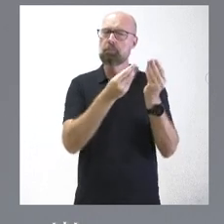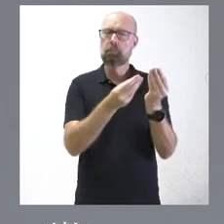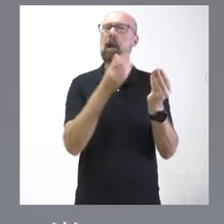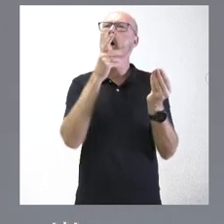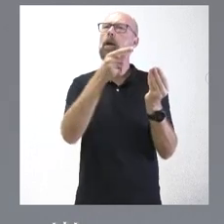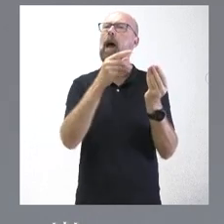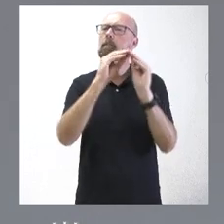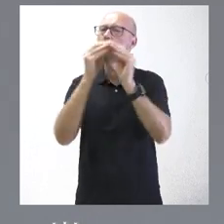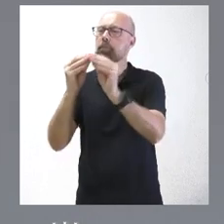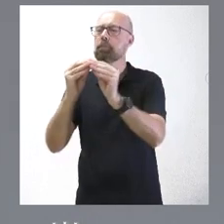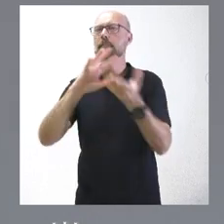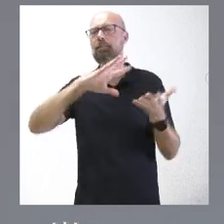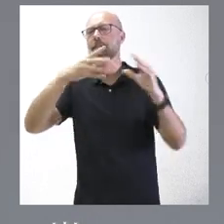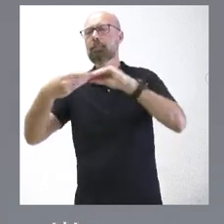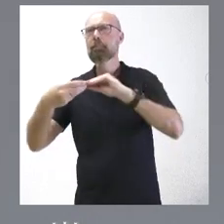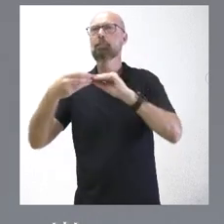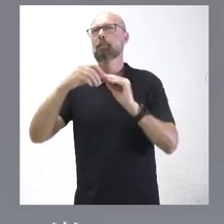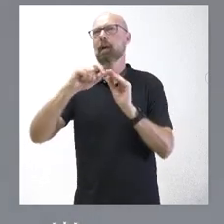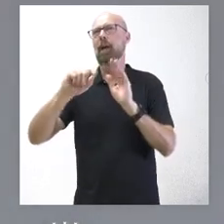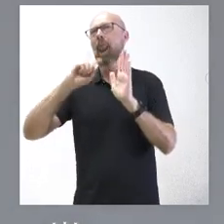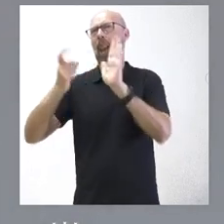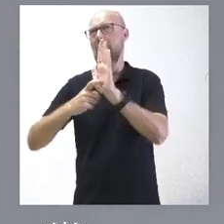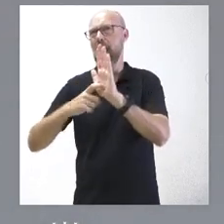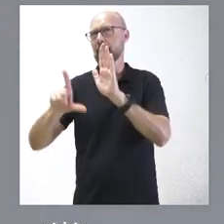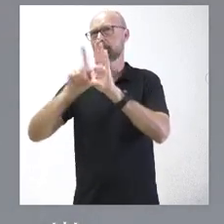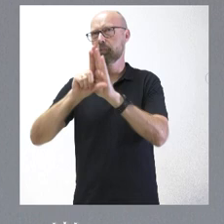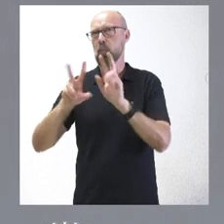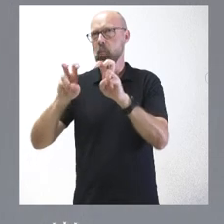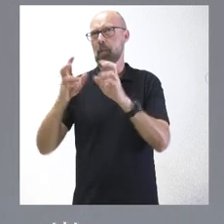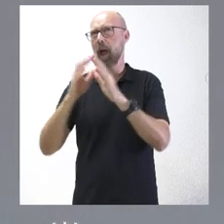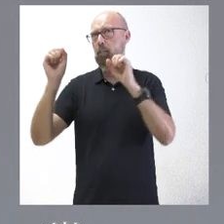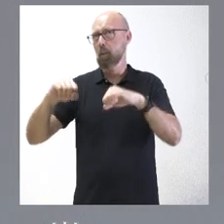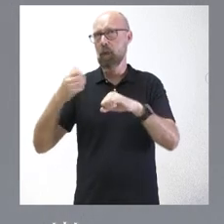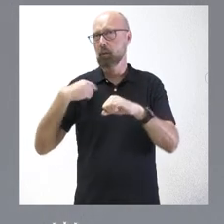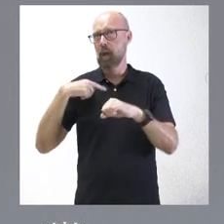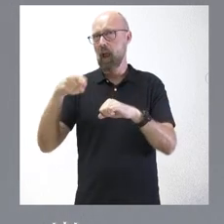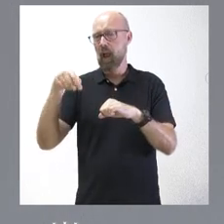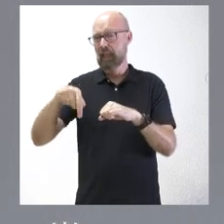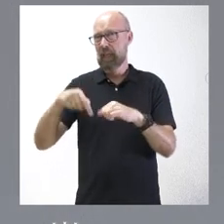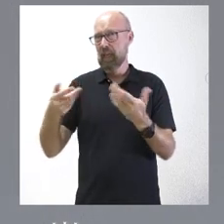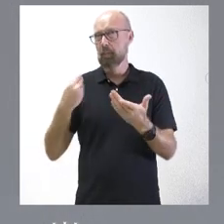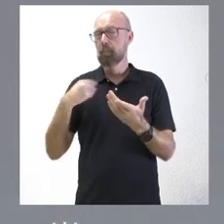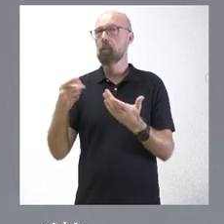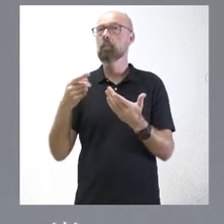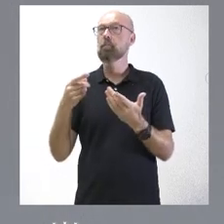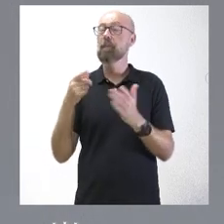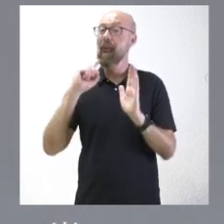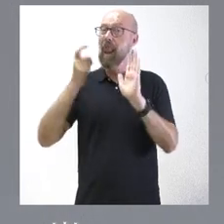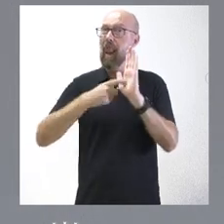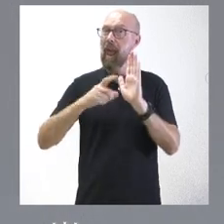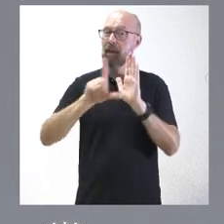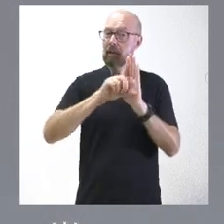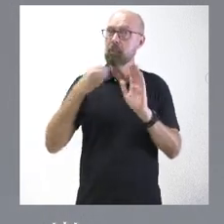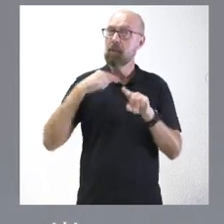lo que es la ley que hoy hemos aprobado aquí el objeto de la ley la finalidad que tiene es